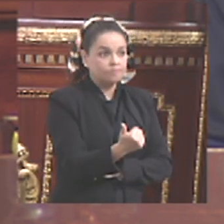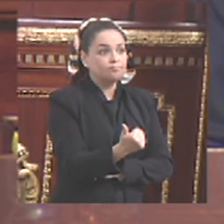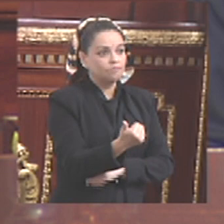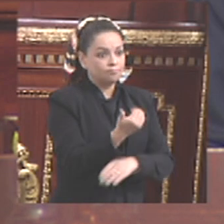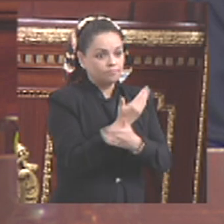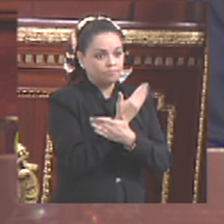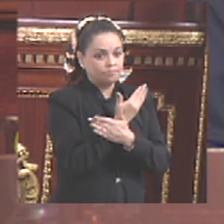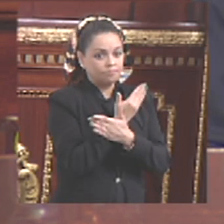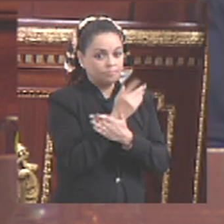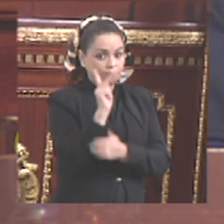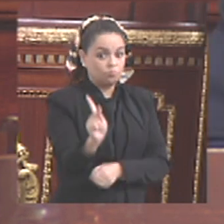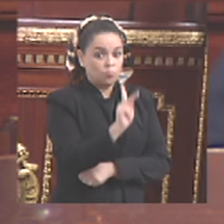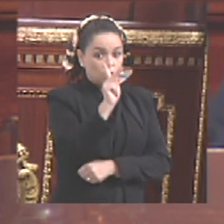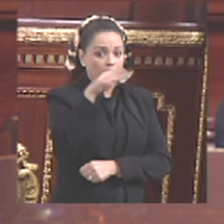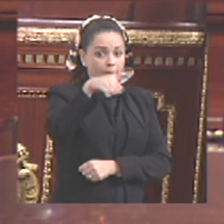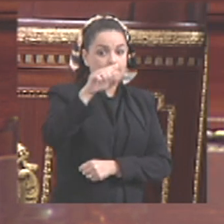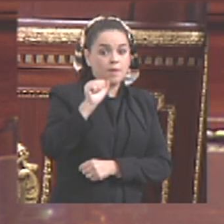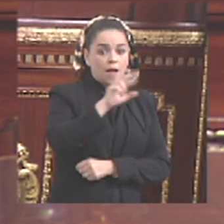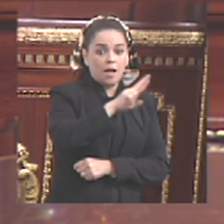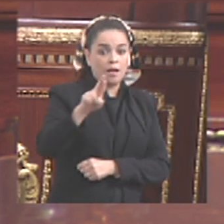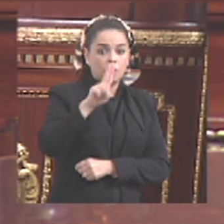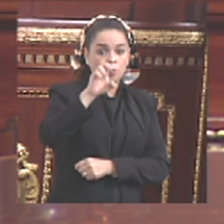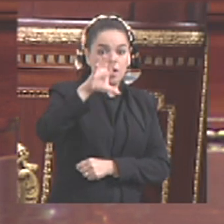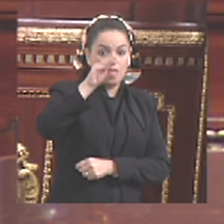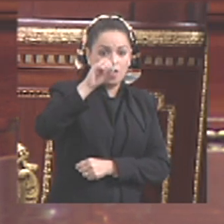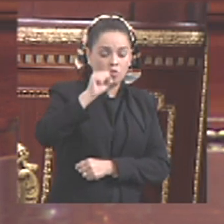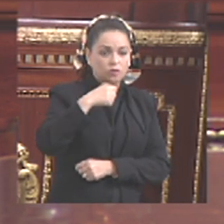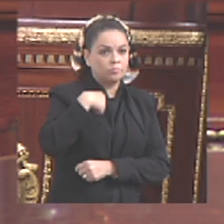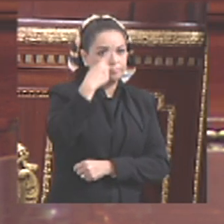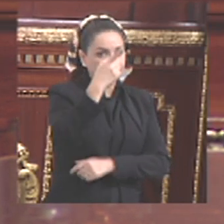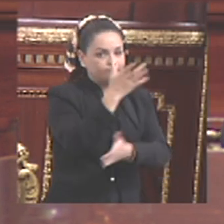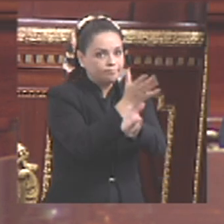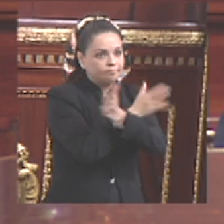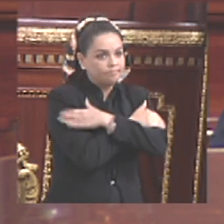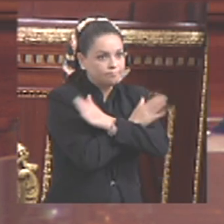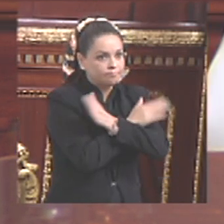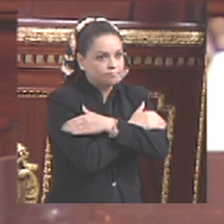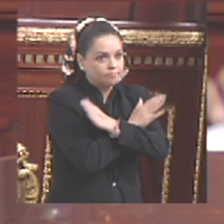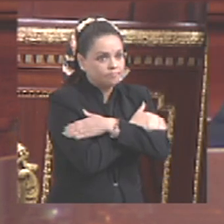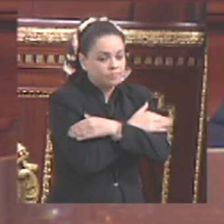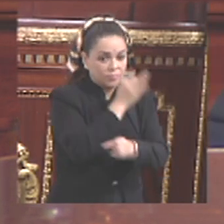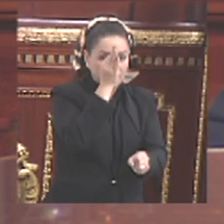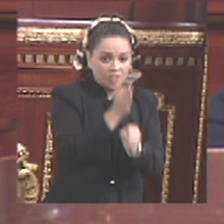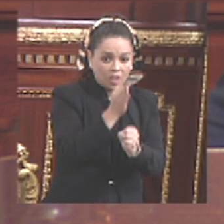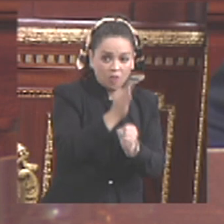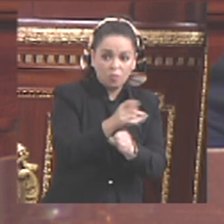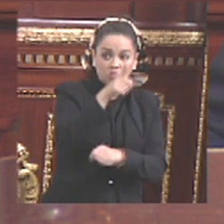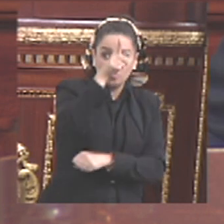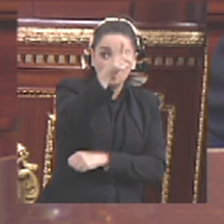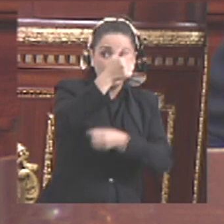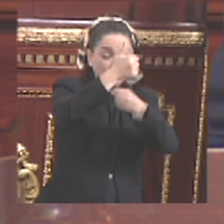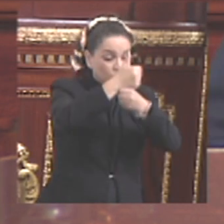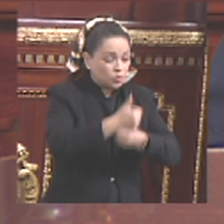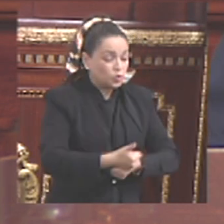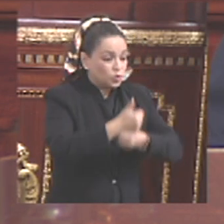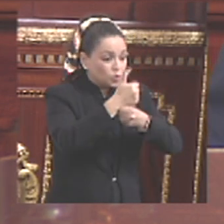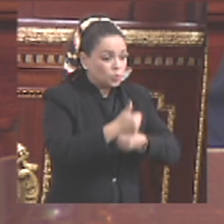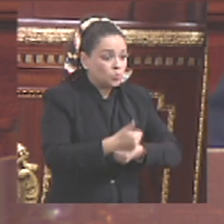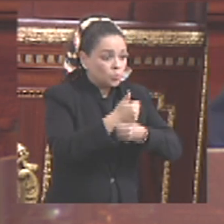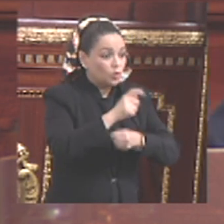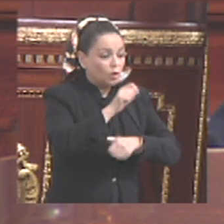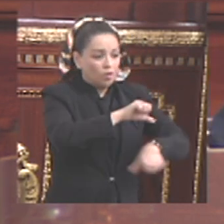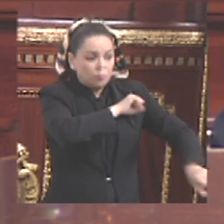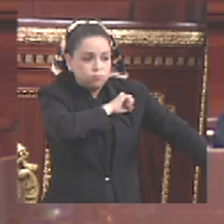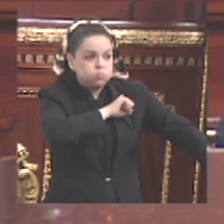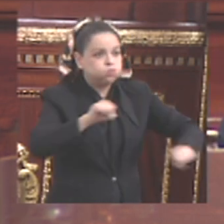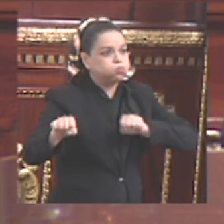de Marruecos, quien hoy padece los estragos de un terremoto que no tiene